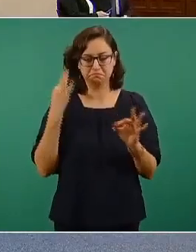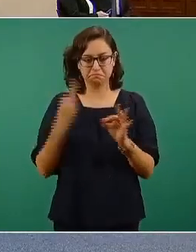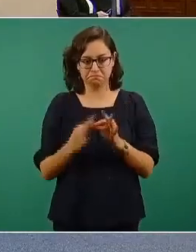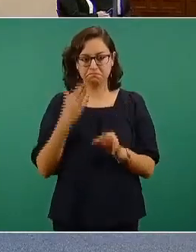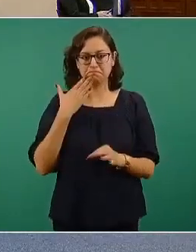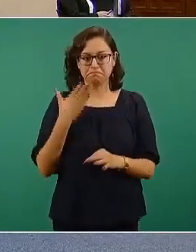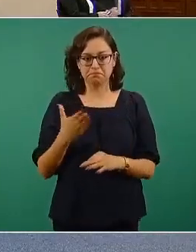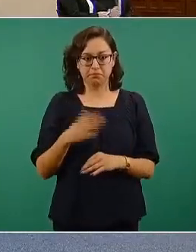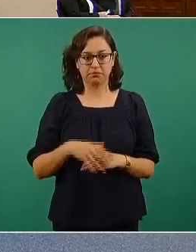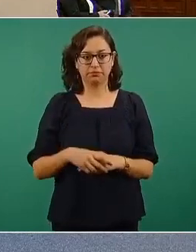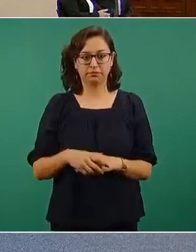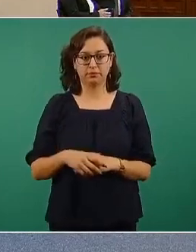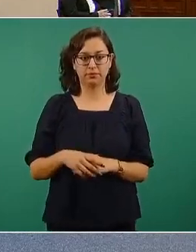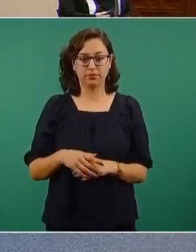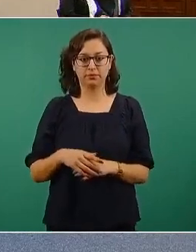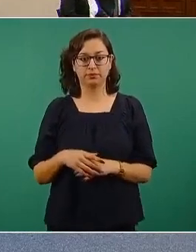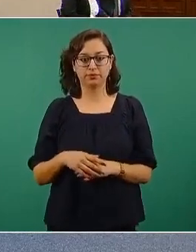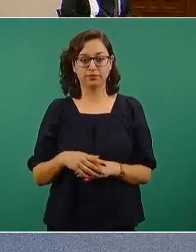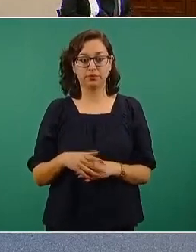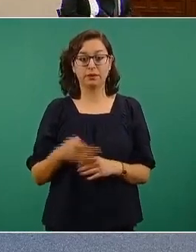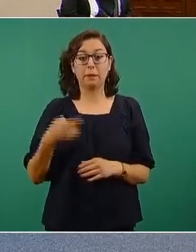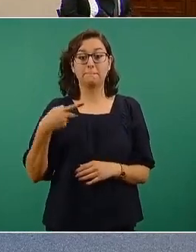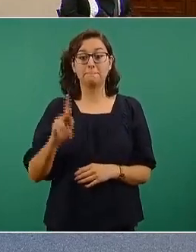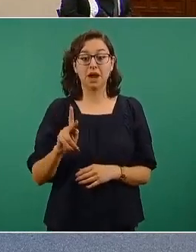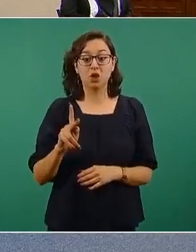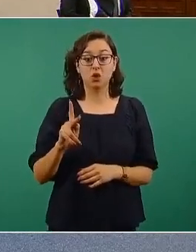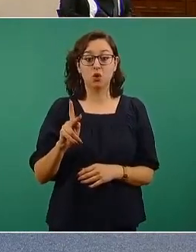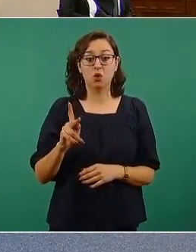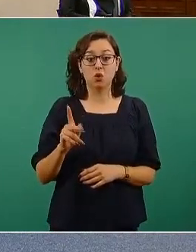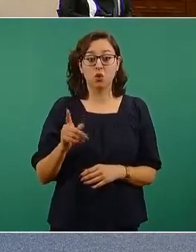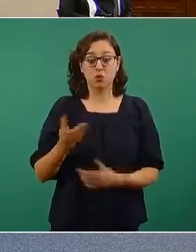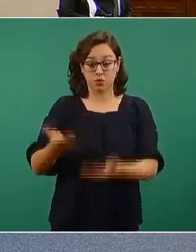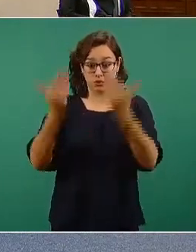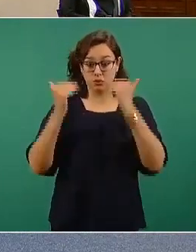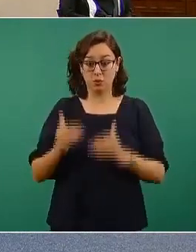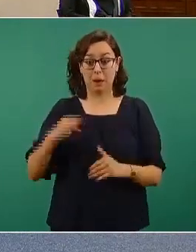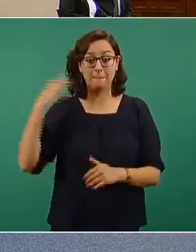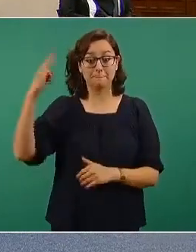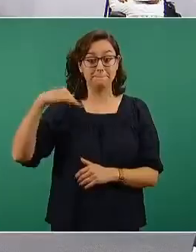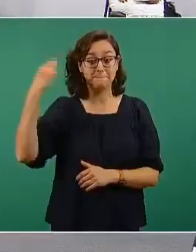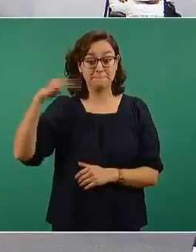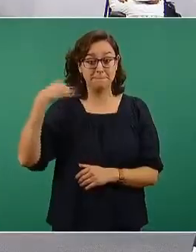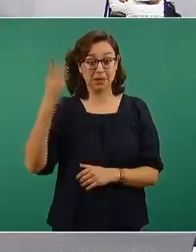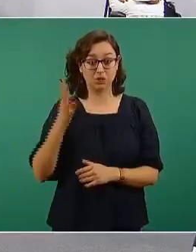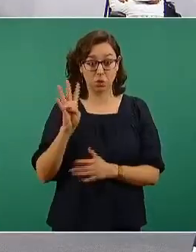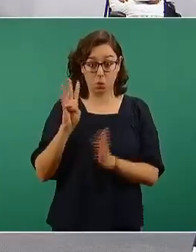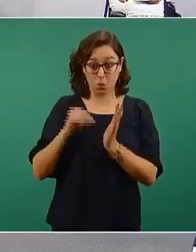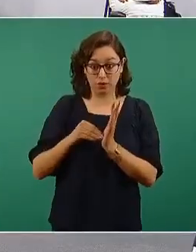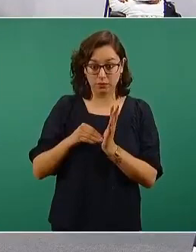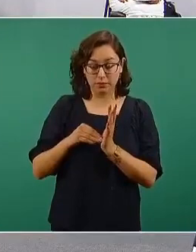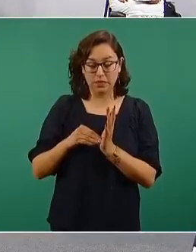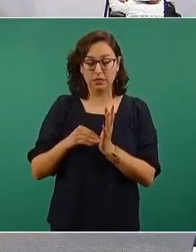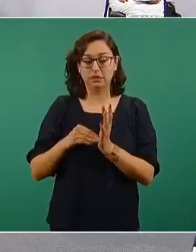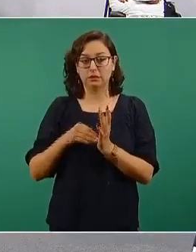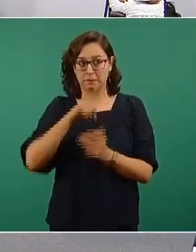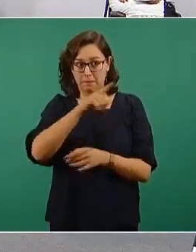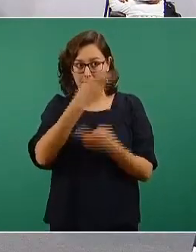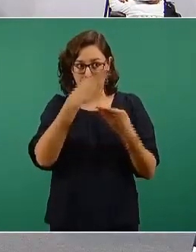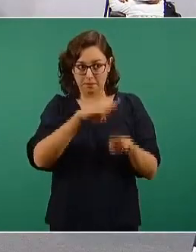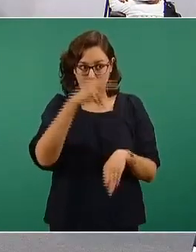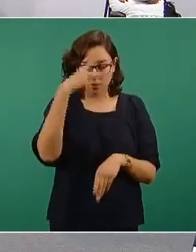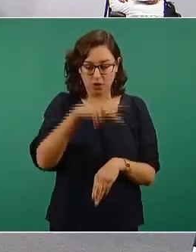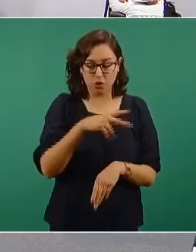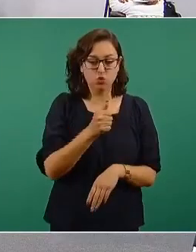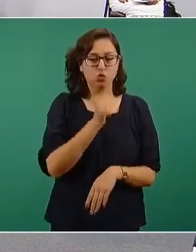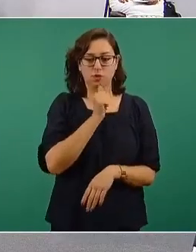Pero esta es nuestra proyección, porque esto lo vemos diario. Es como los datos de empleo que nos manda